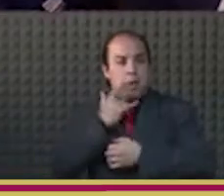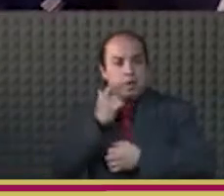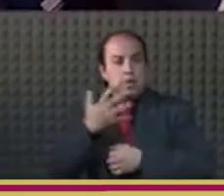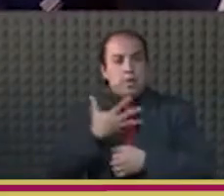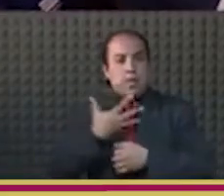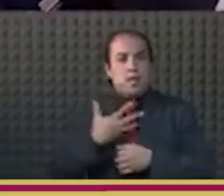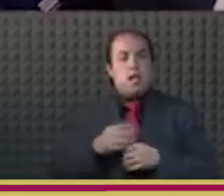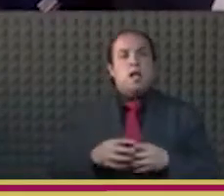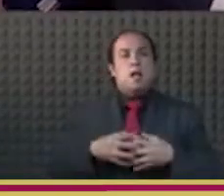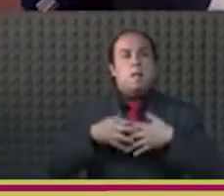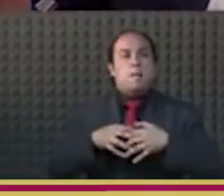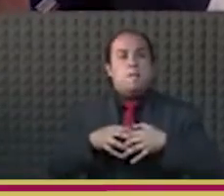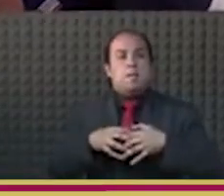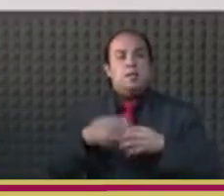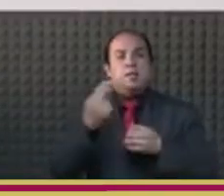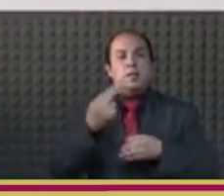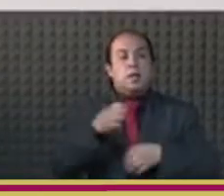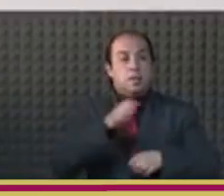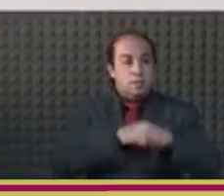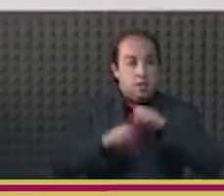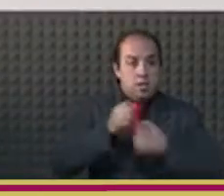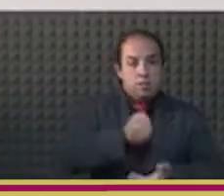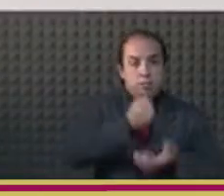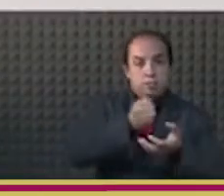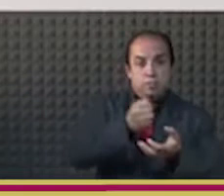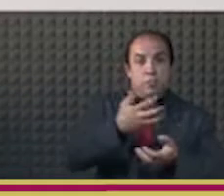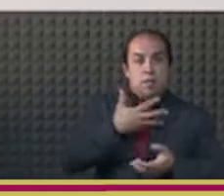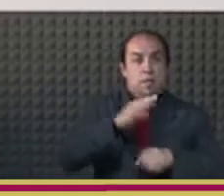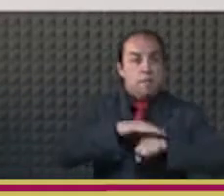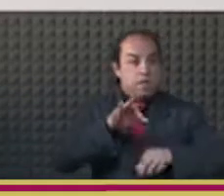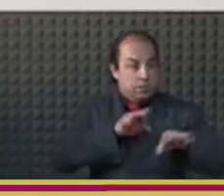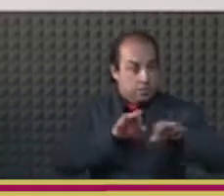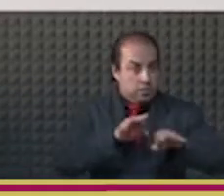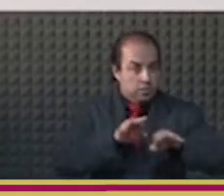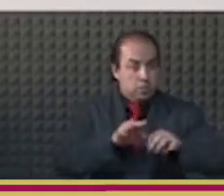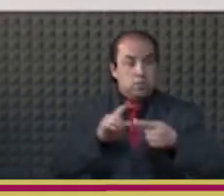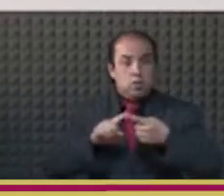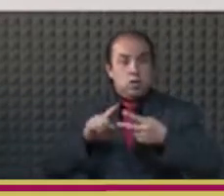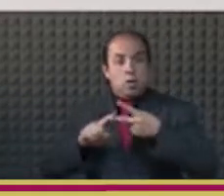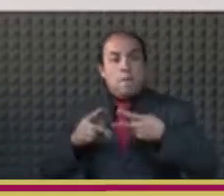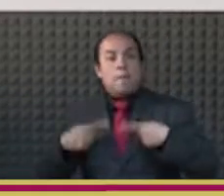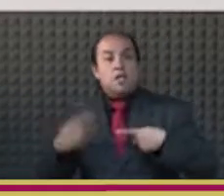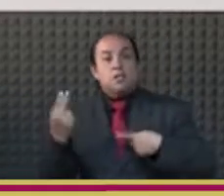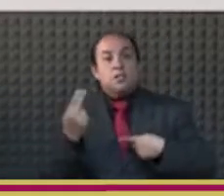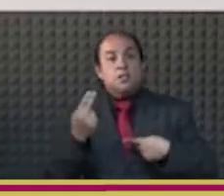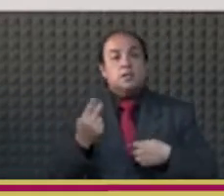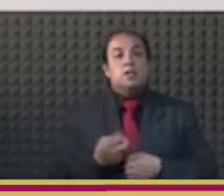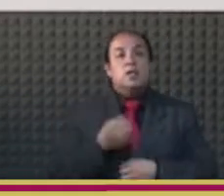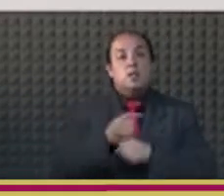necesarias entre los empresarios que invierten para crecer y generar empleos y las personas que requieren de